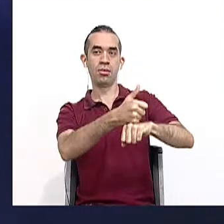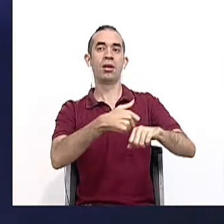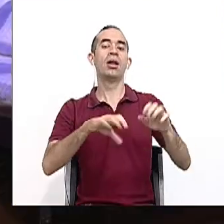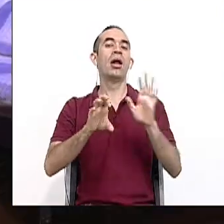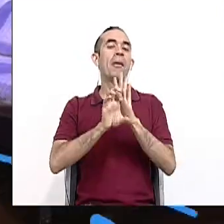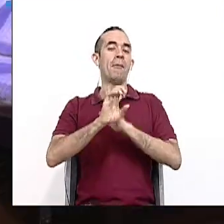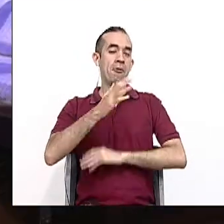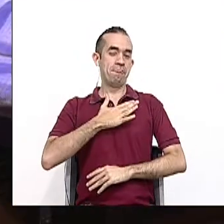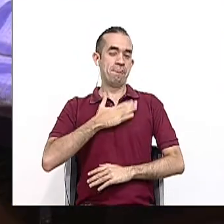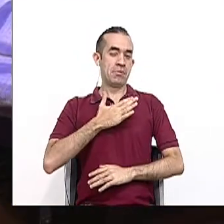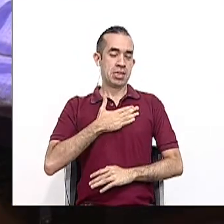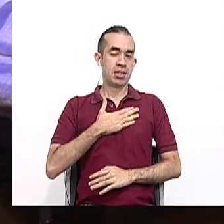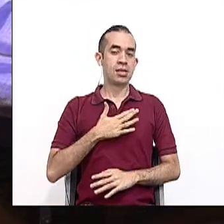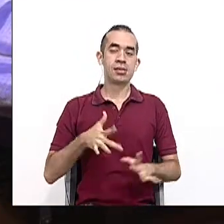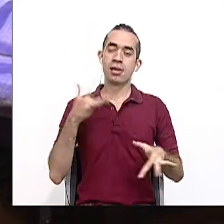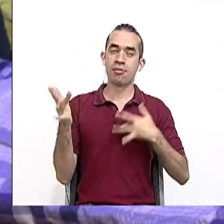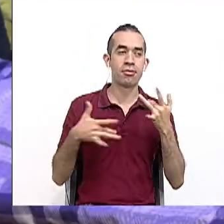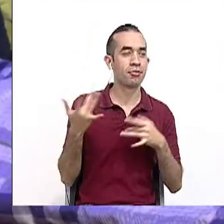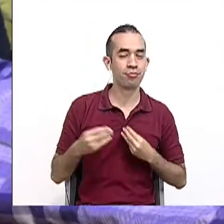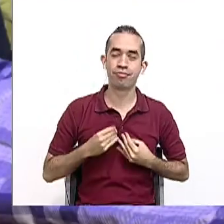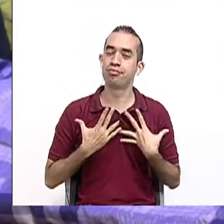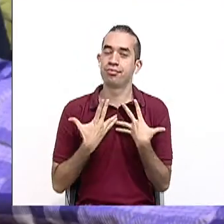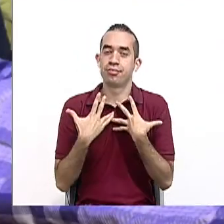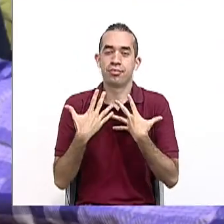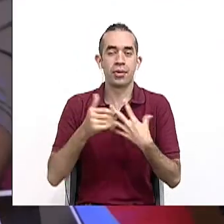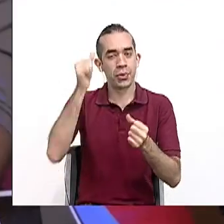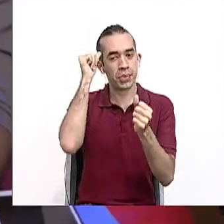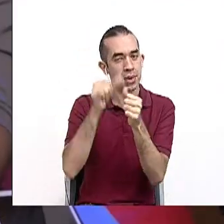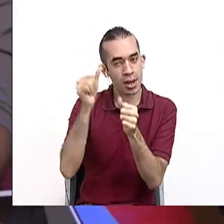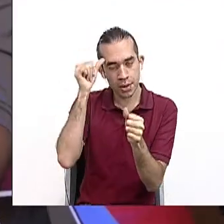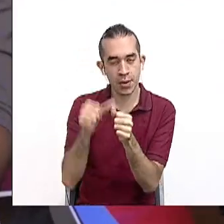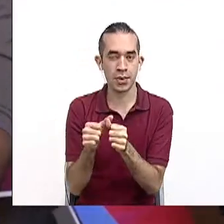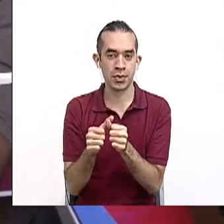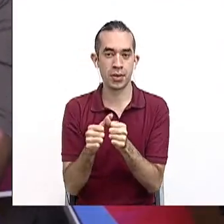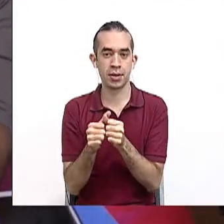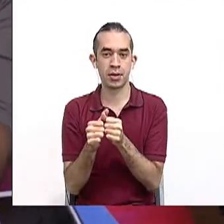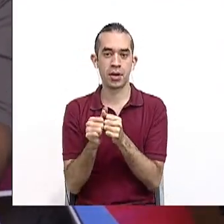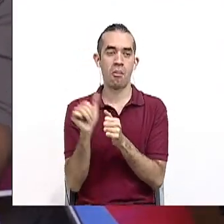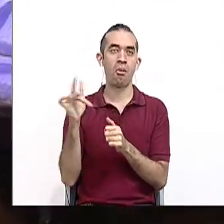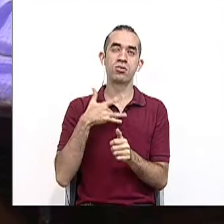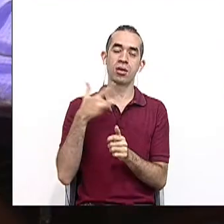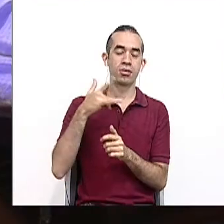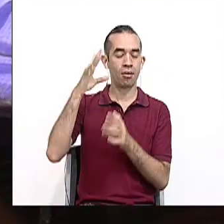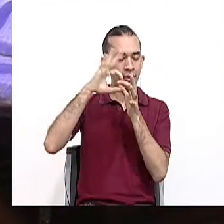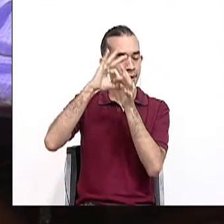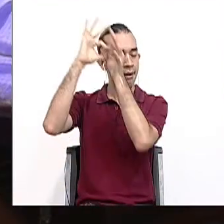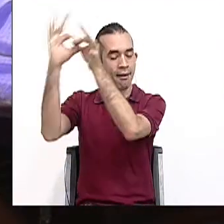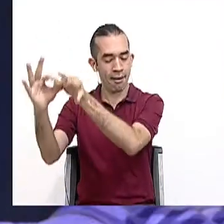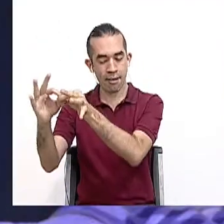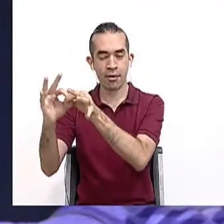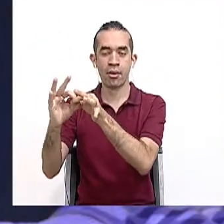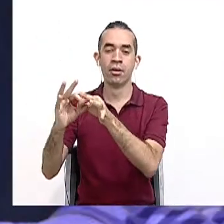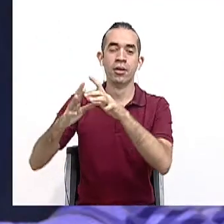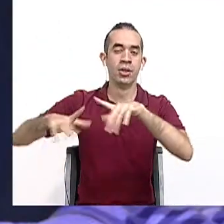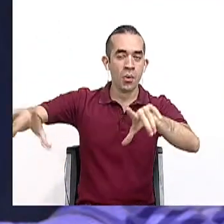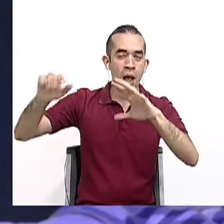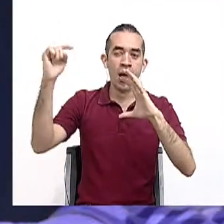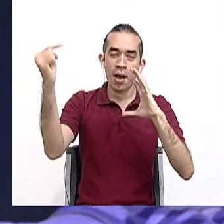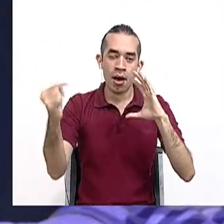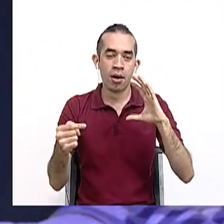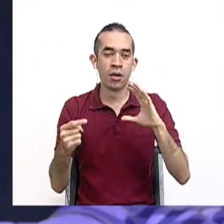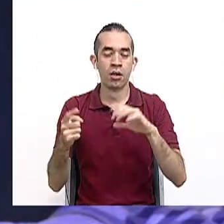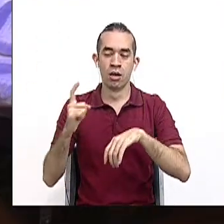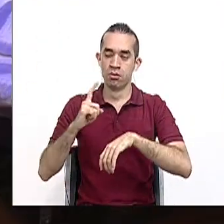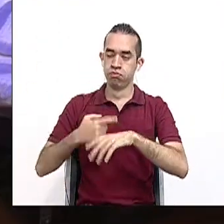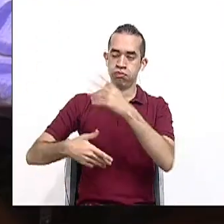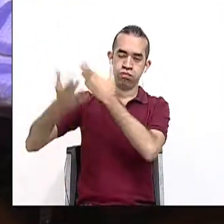me genera como muchas sensaciones, me trae recuerdos, me transporta a otros lugares o a épocas. Hasta me puede cambiar el